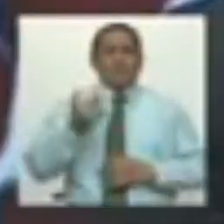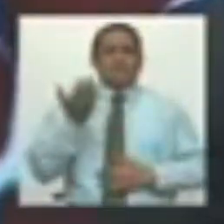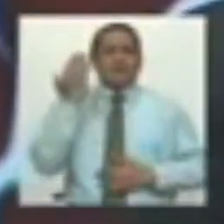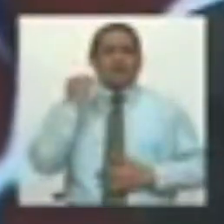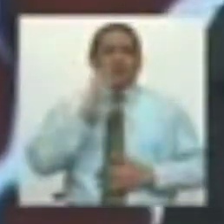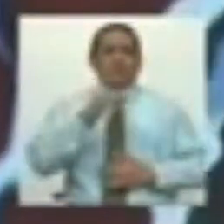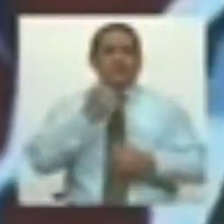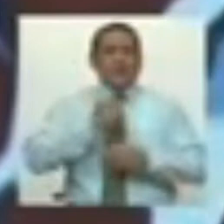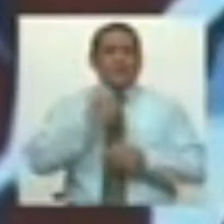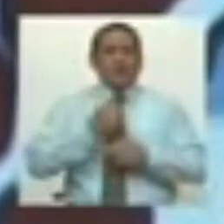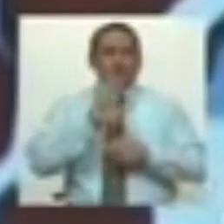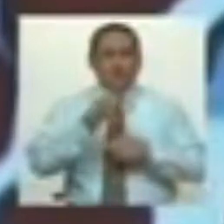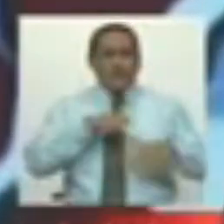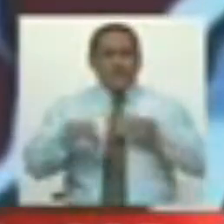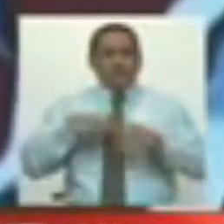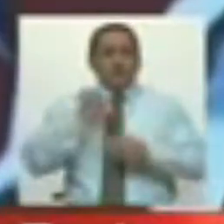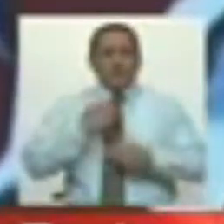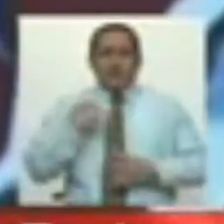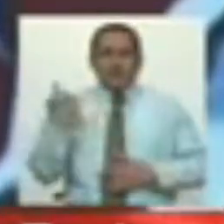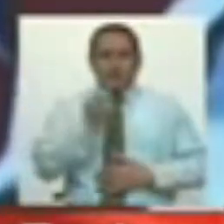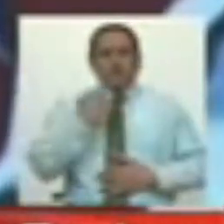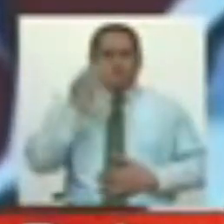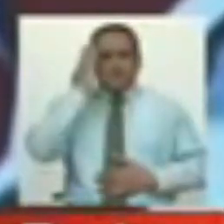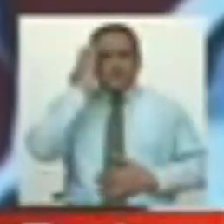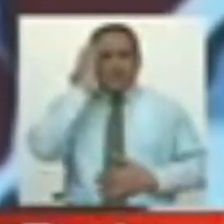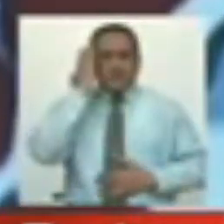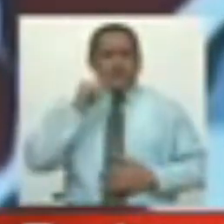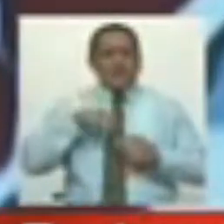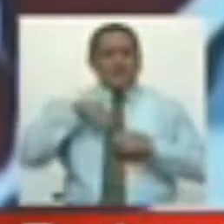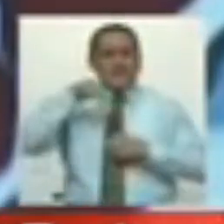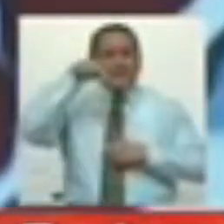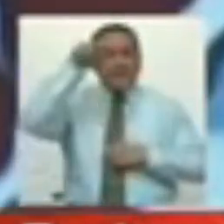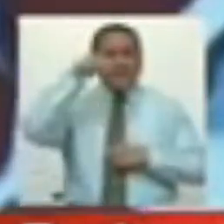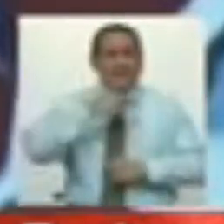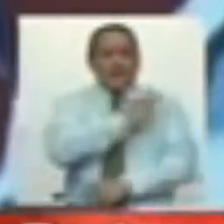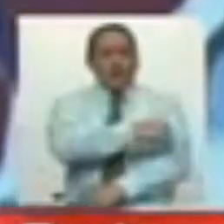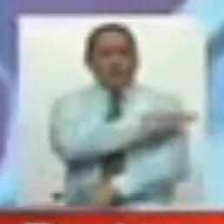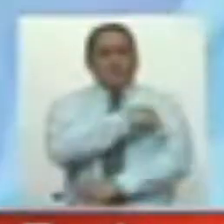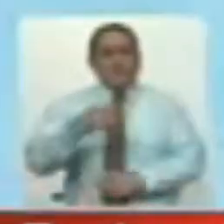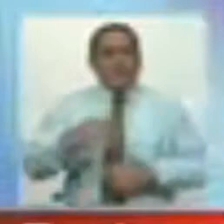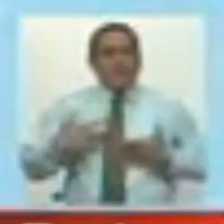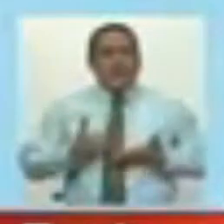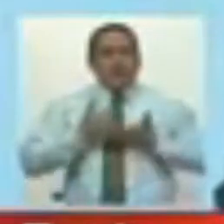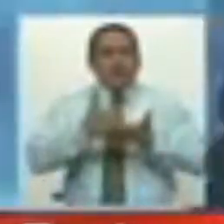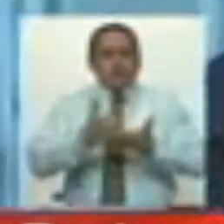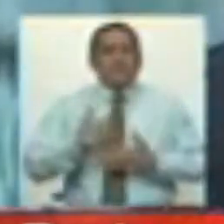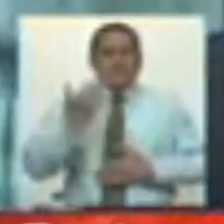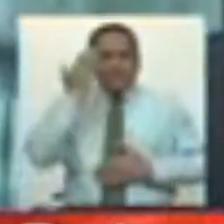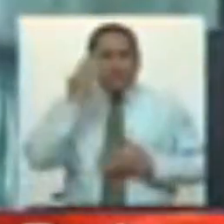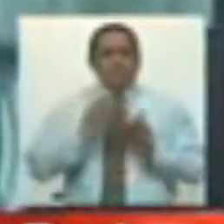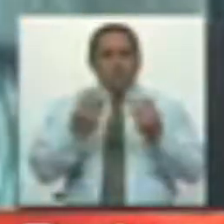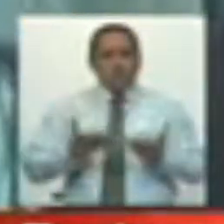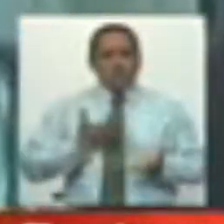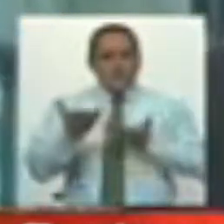gestión usted hizo obras que todos reconocemos las escaleras el hospital de solidaridad son obras que están dando